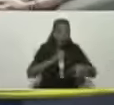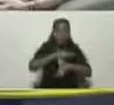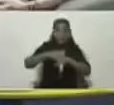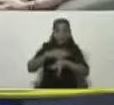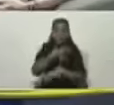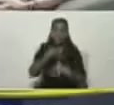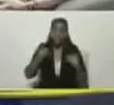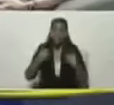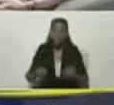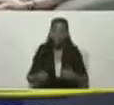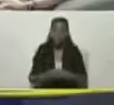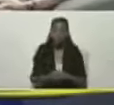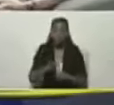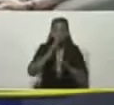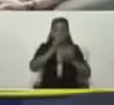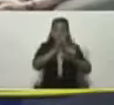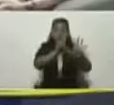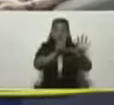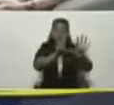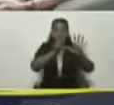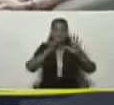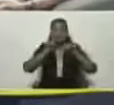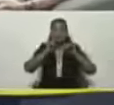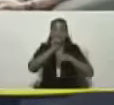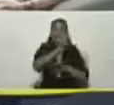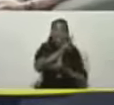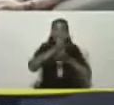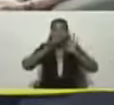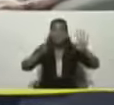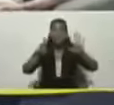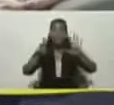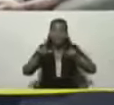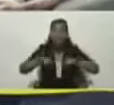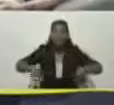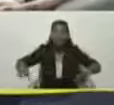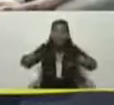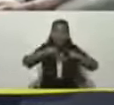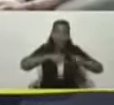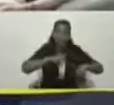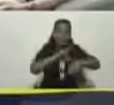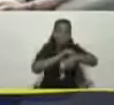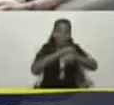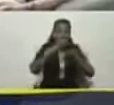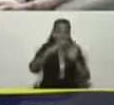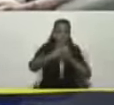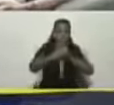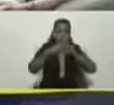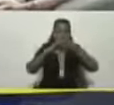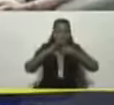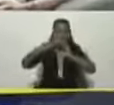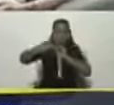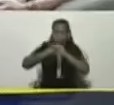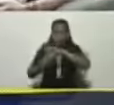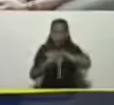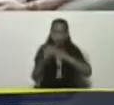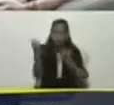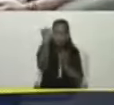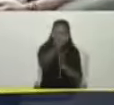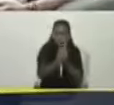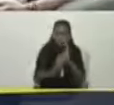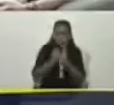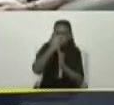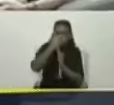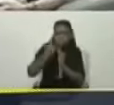Salud, 26 unidades del máximo nivel que jamás